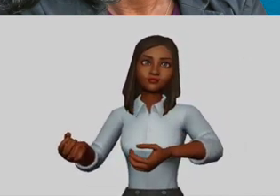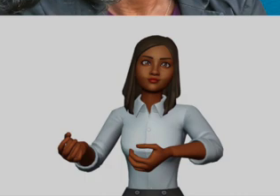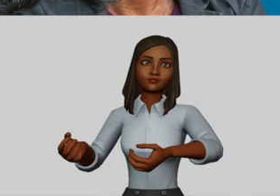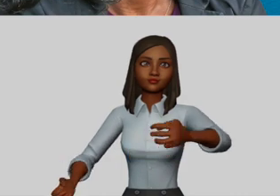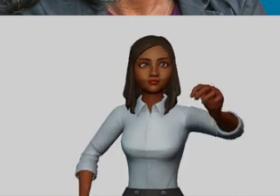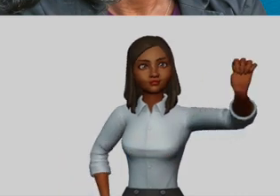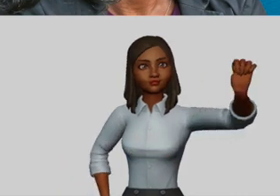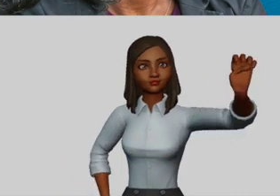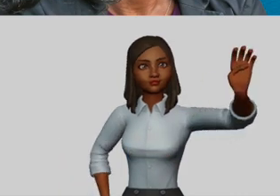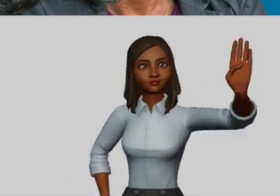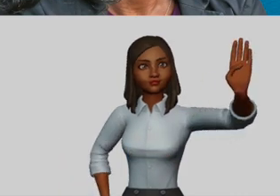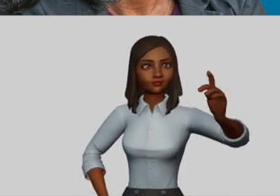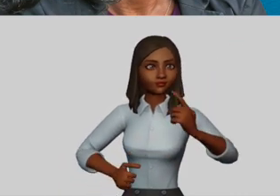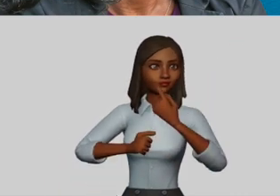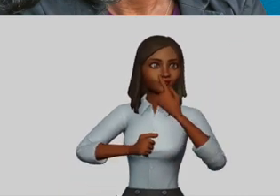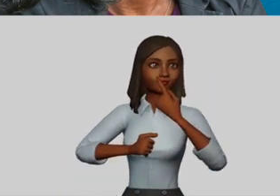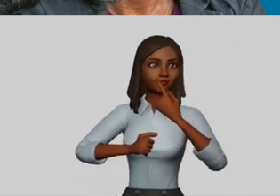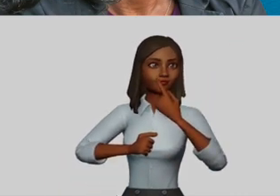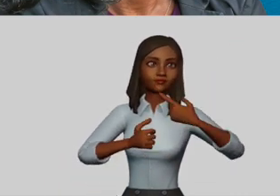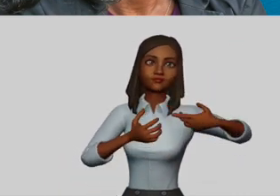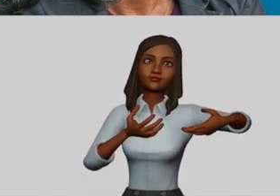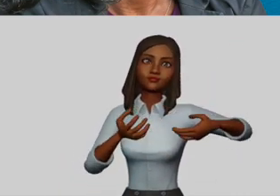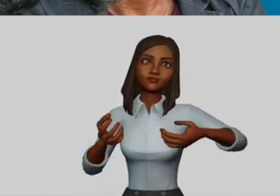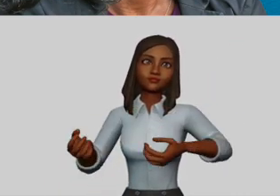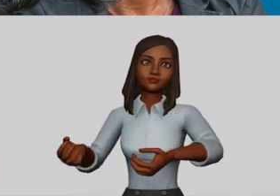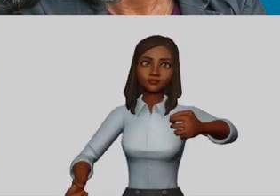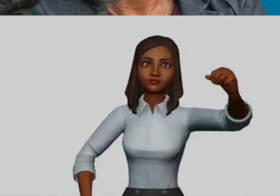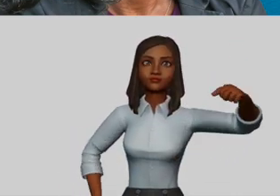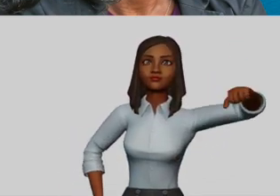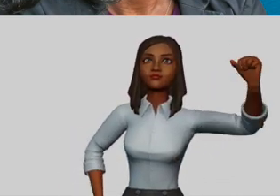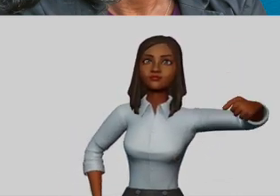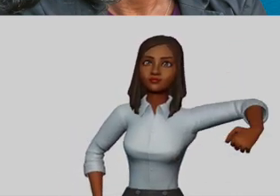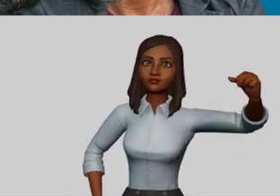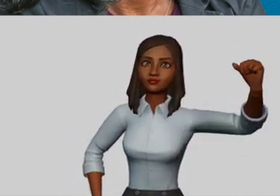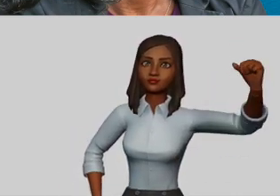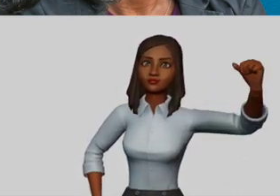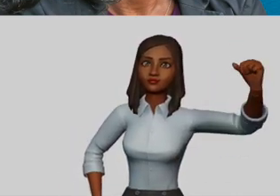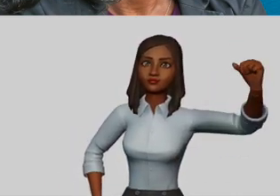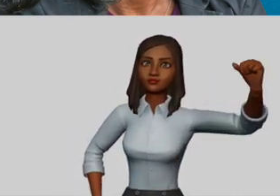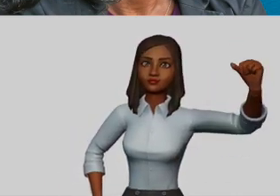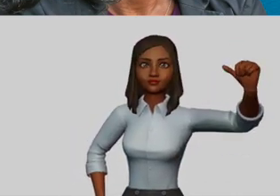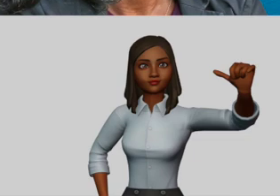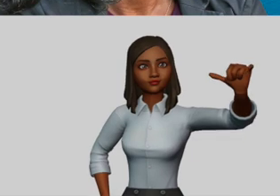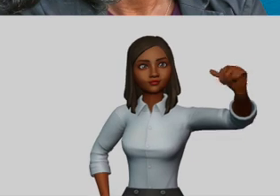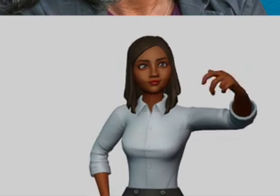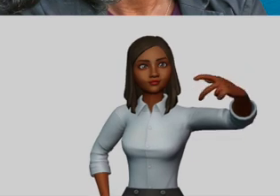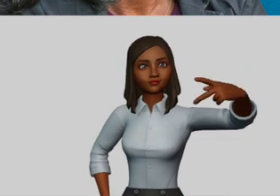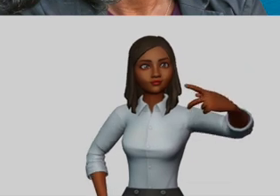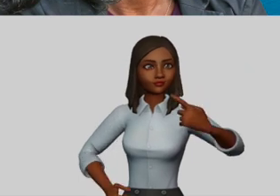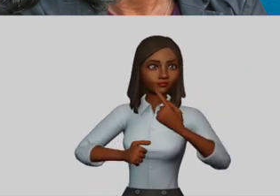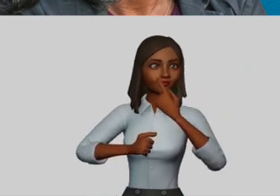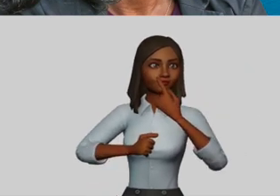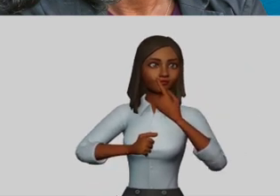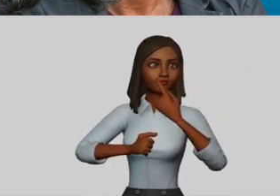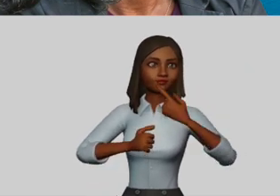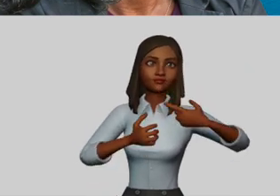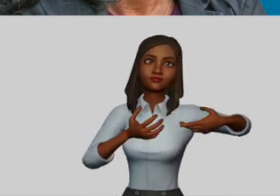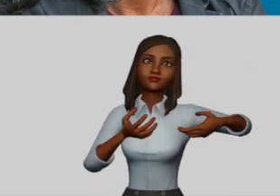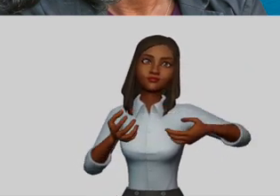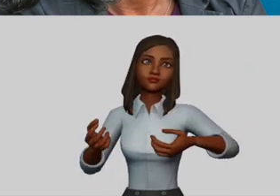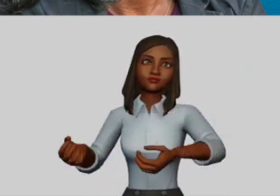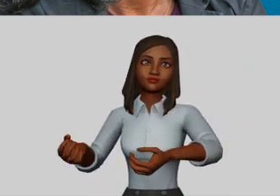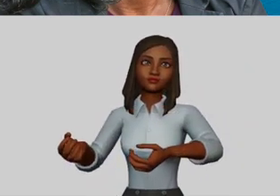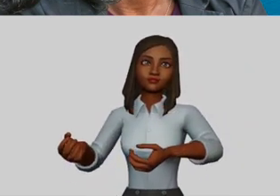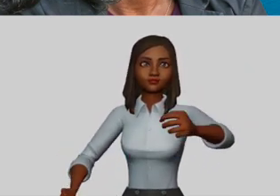juntos. Tengamos un perro junto que se llama Sigma y estamos viviendo la vida de empresario. O